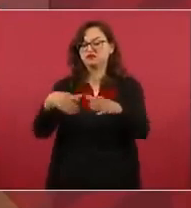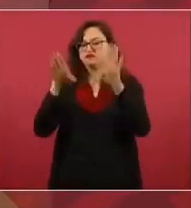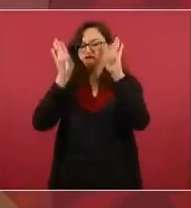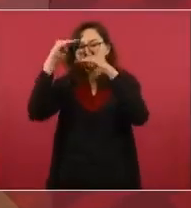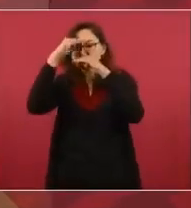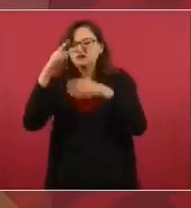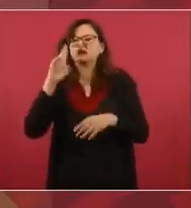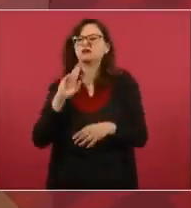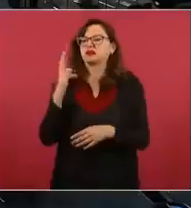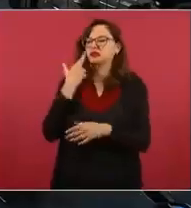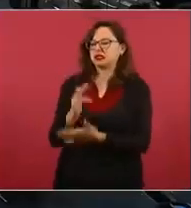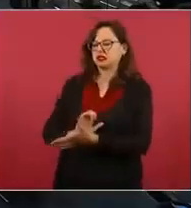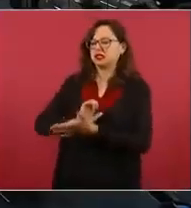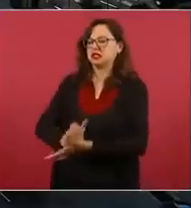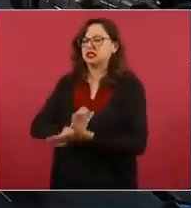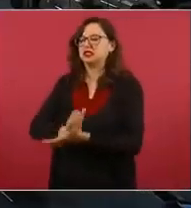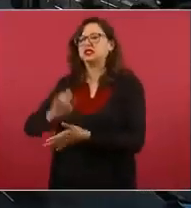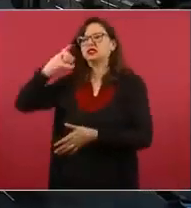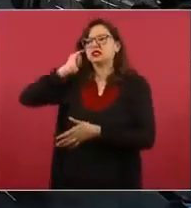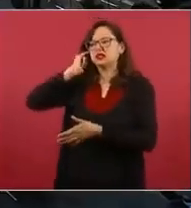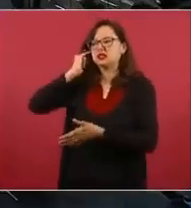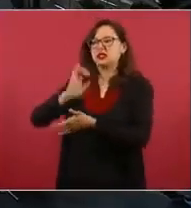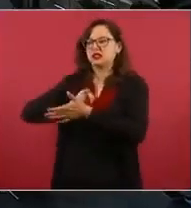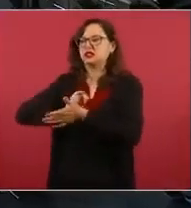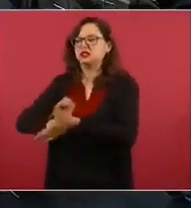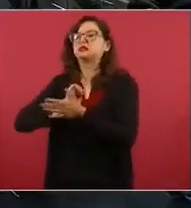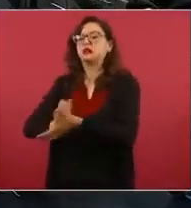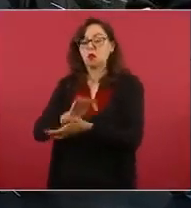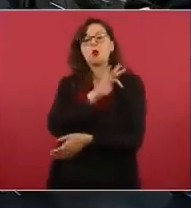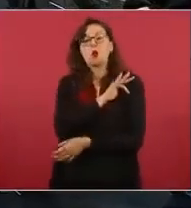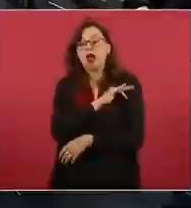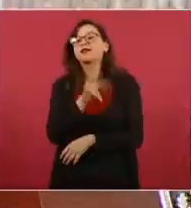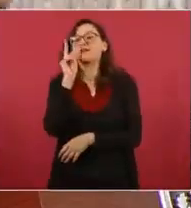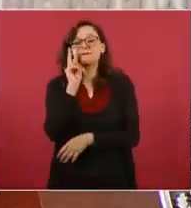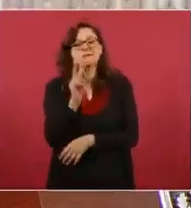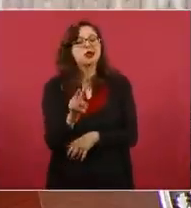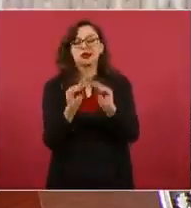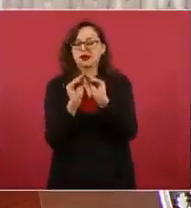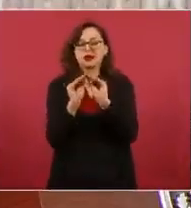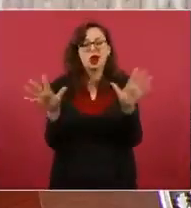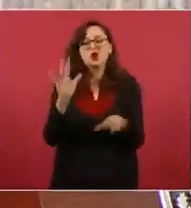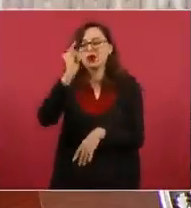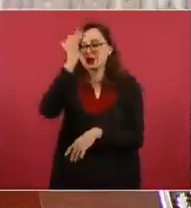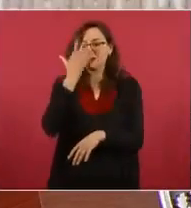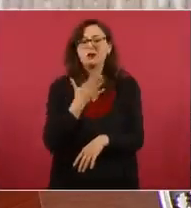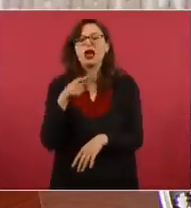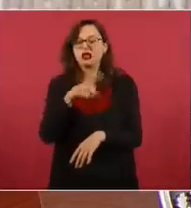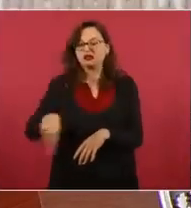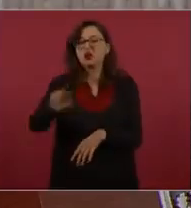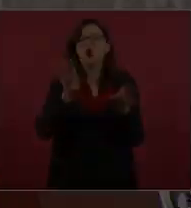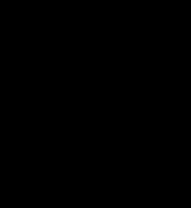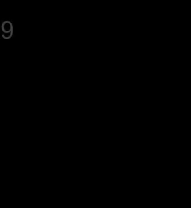conservadores y racistas, porque ahí están las imágenes de esos días, lo que ponían en